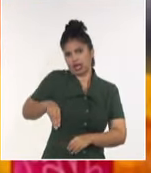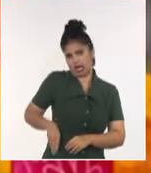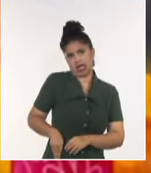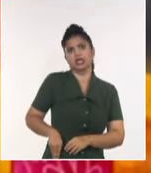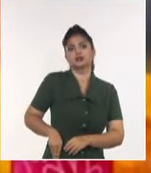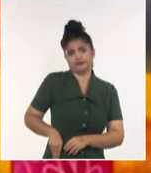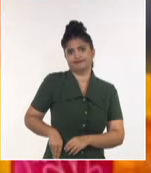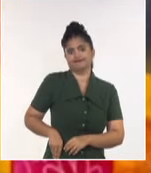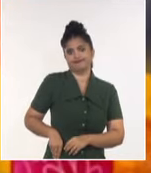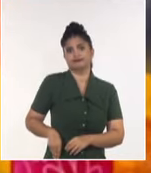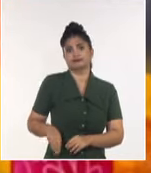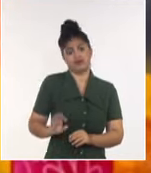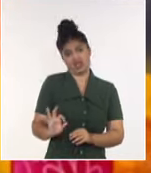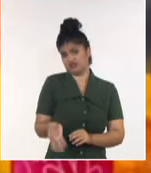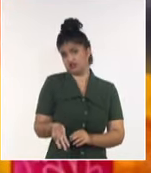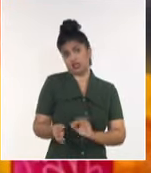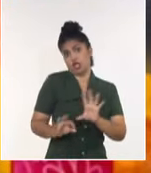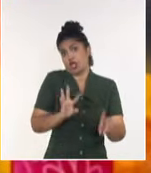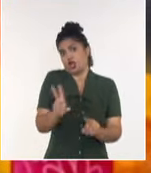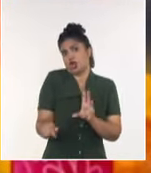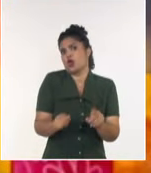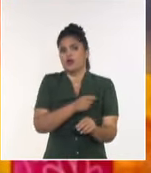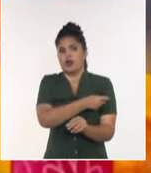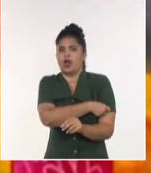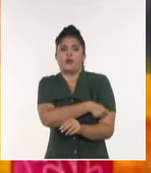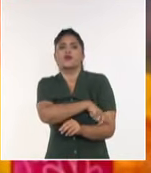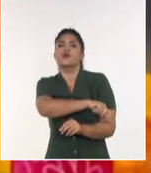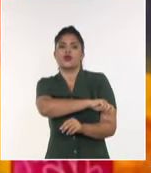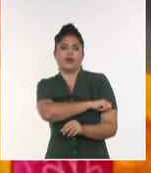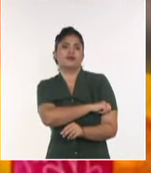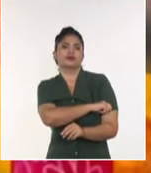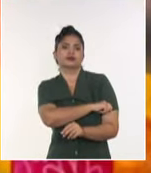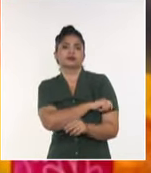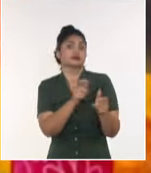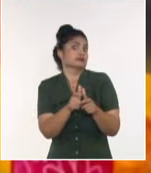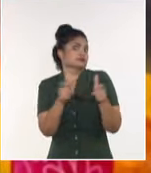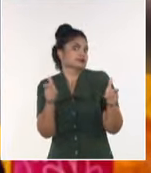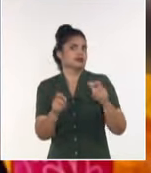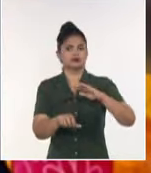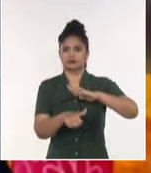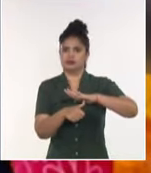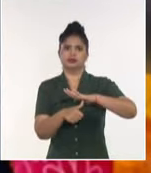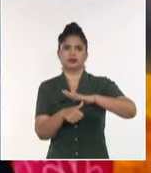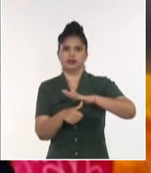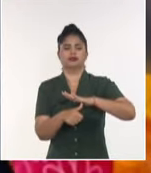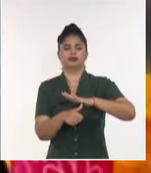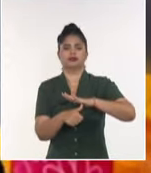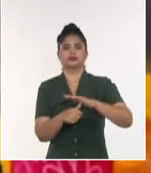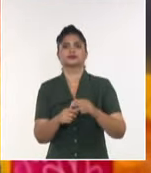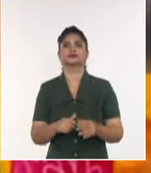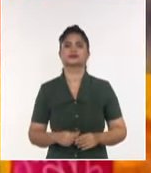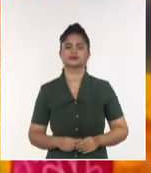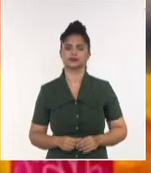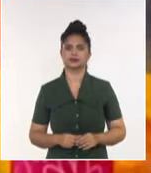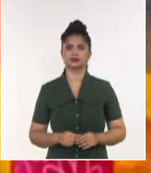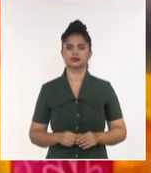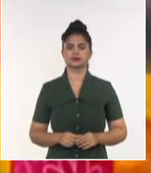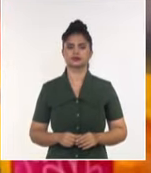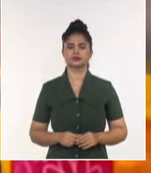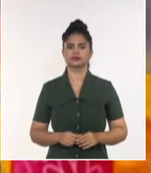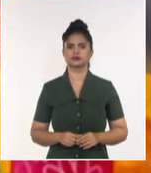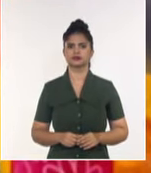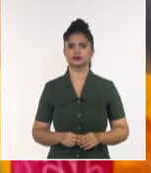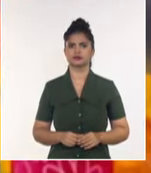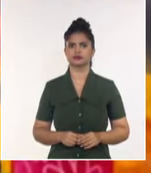algo parecido comenzó, no tanto como dice la prensa, pero este presidente saca a cualquiera que